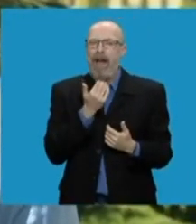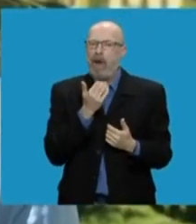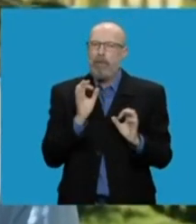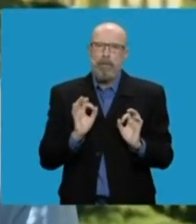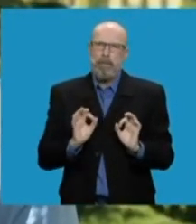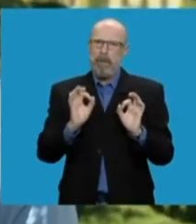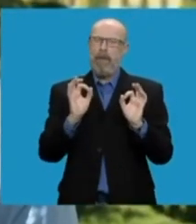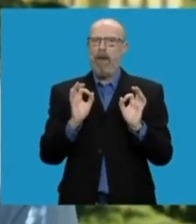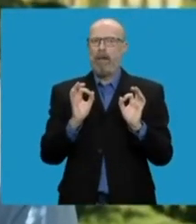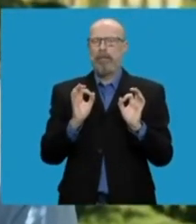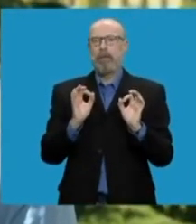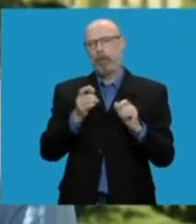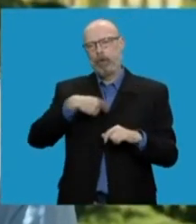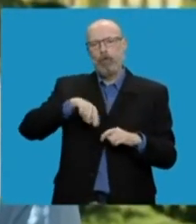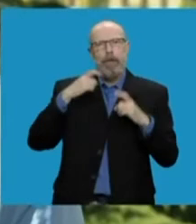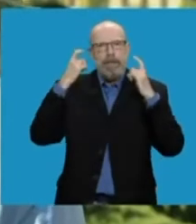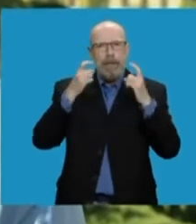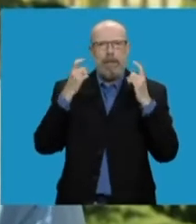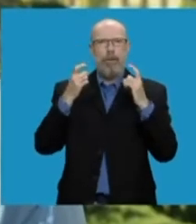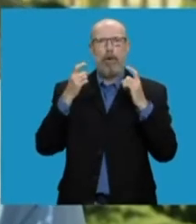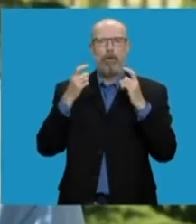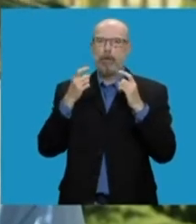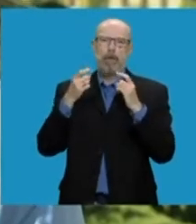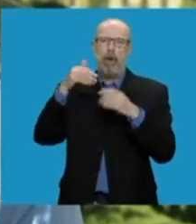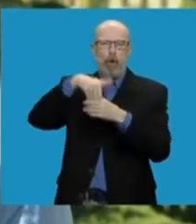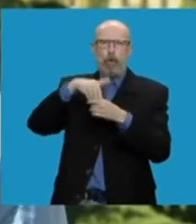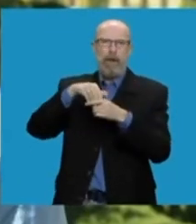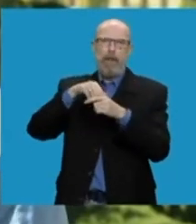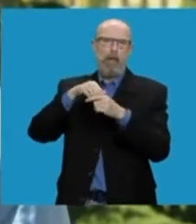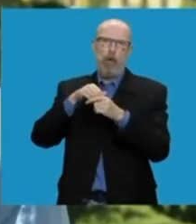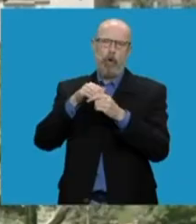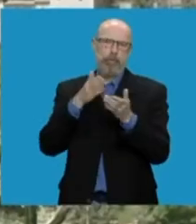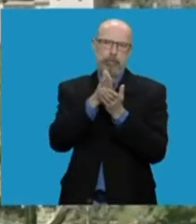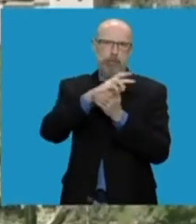especial, intentamos ofrecer contenido multimedia. Pero no siempre es